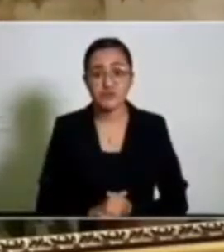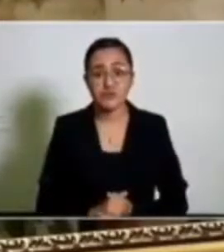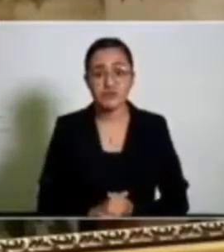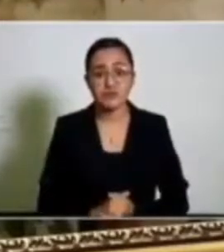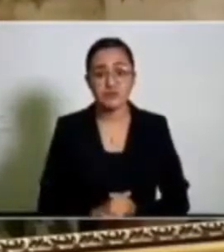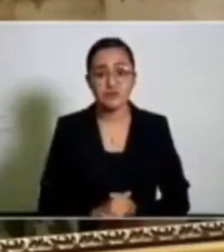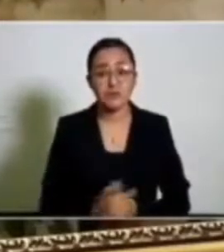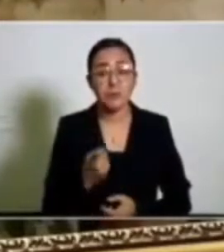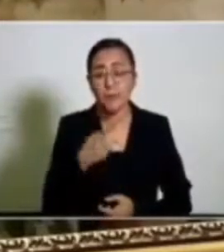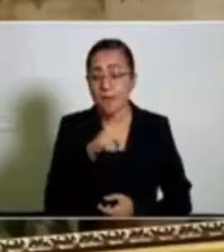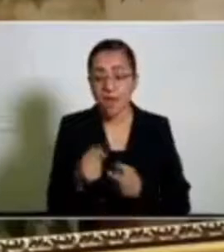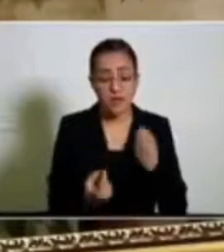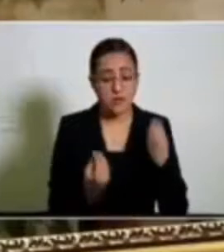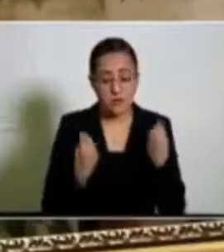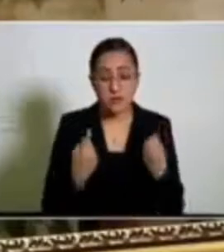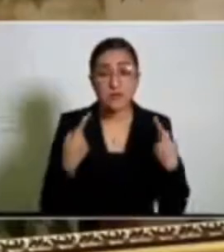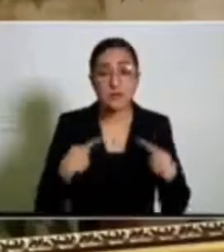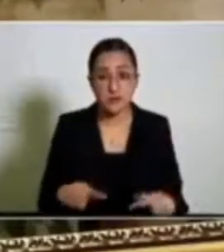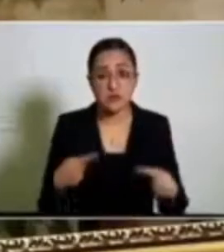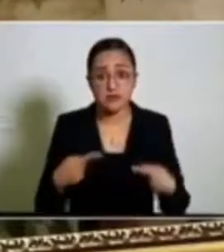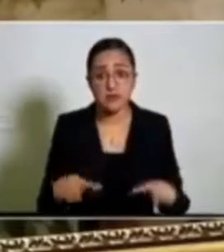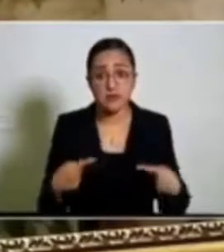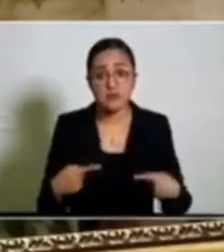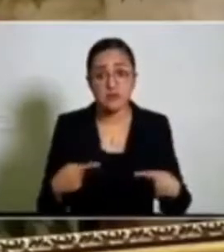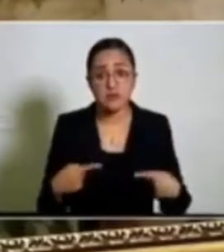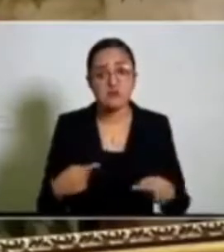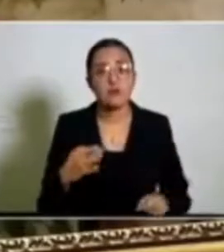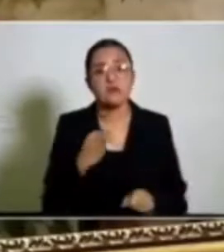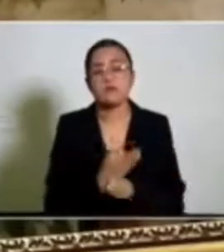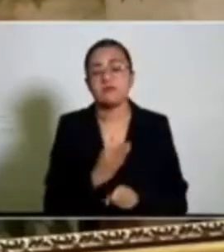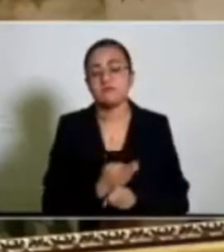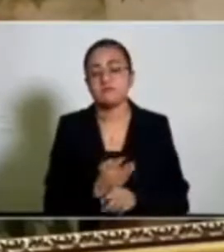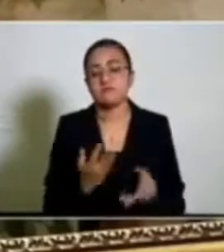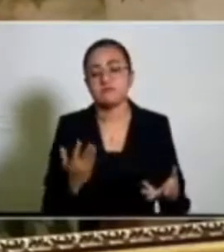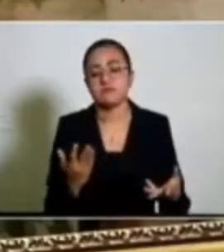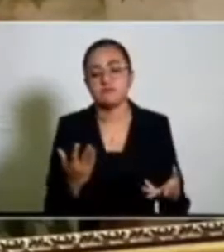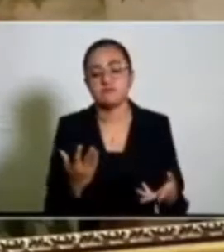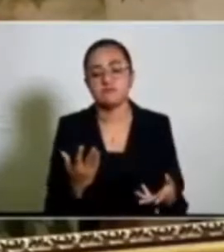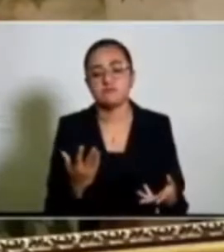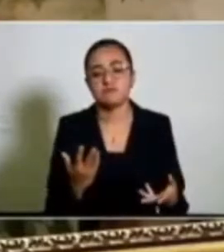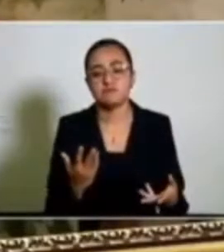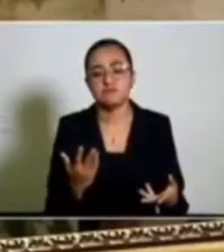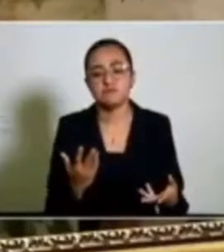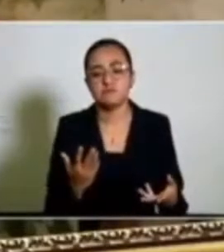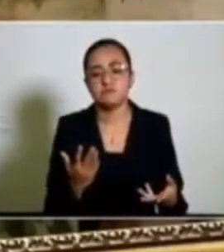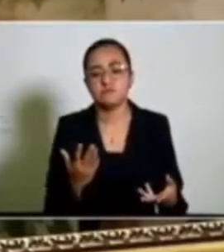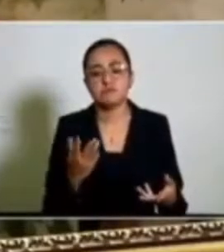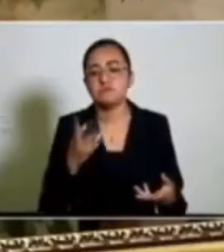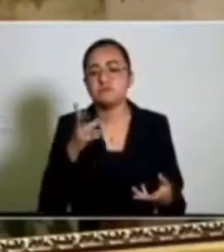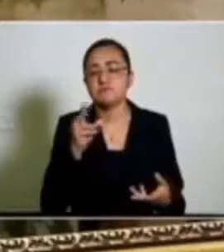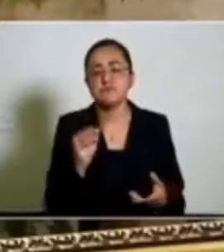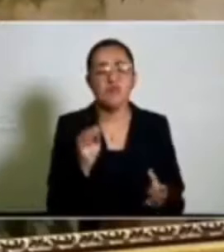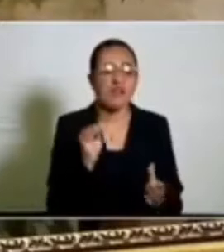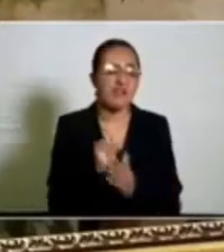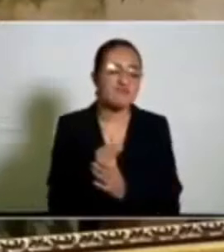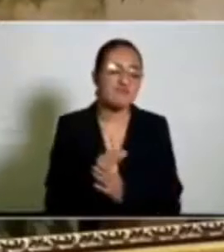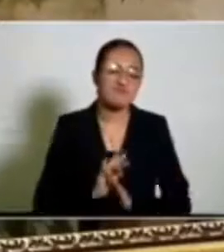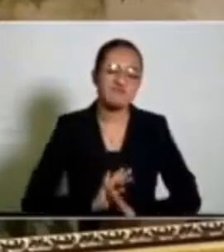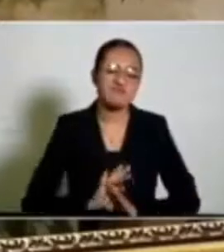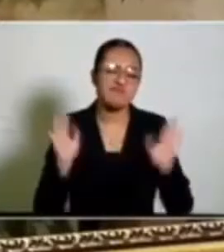Pero mucha gente, pues llegó el momento de no hacer caso